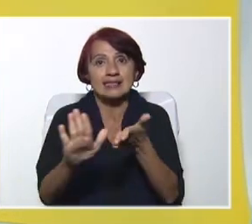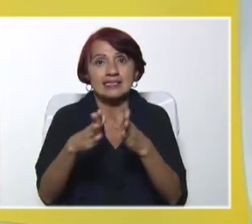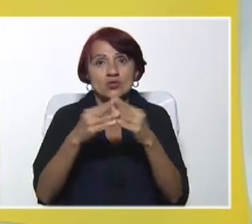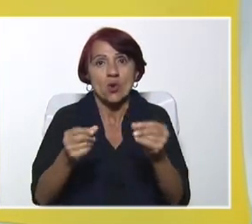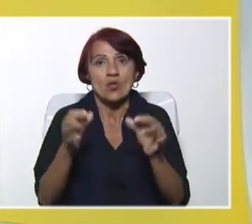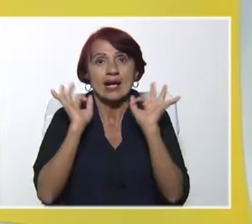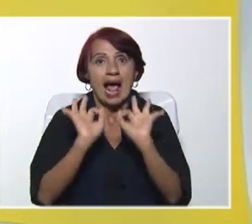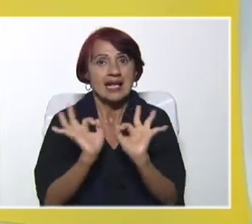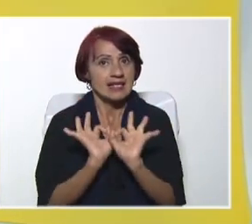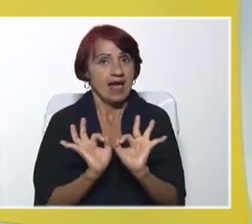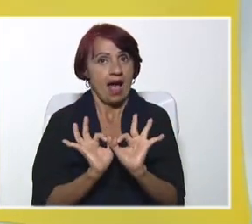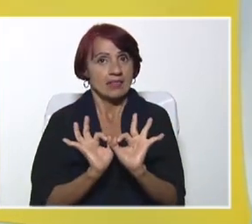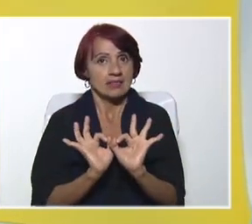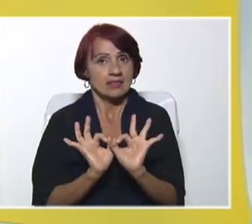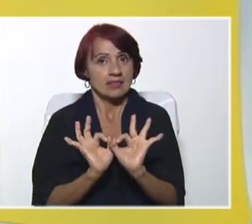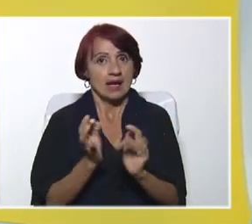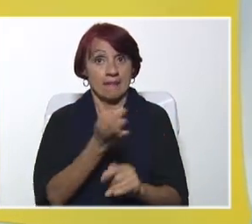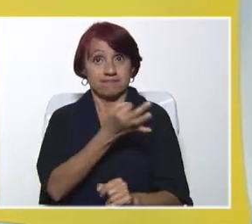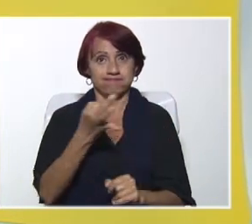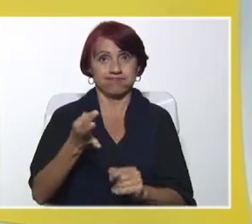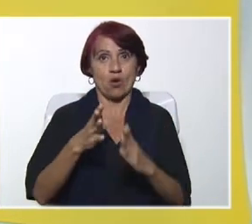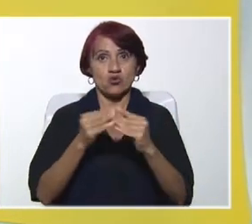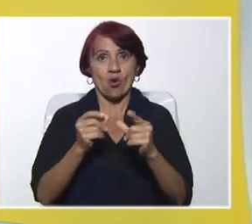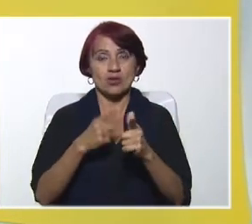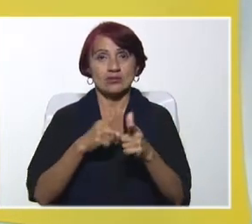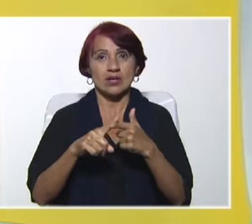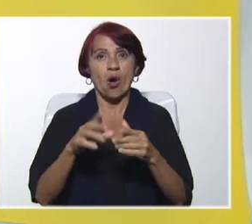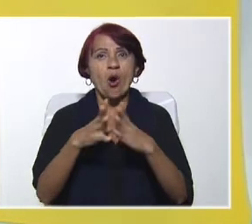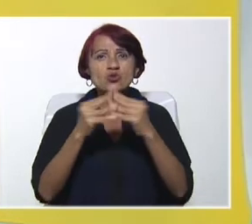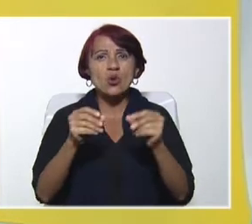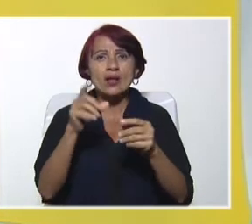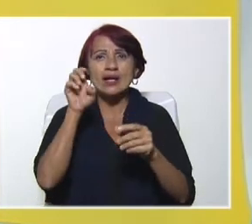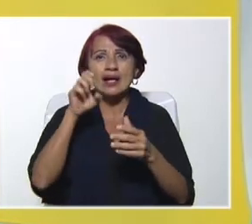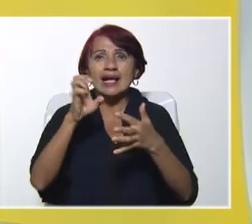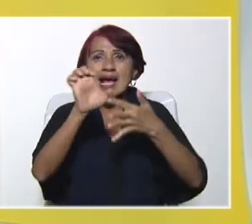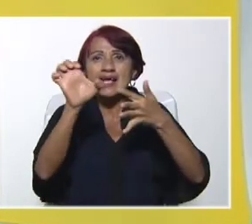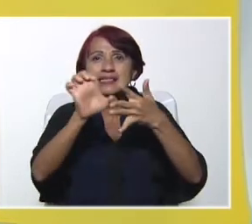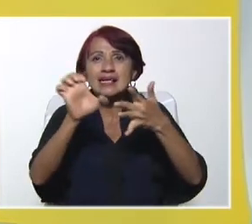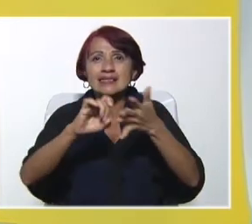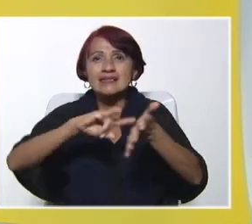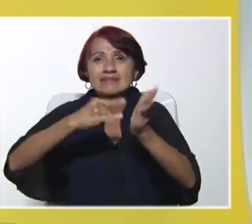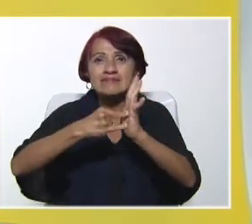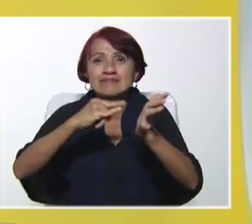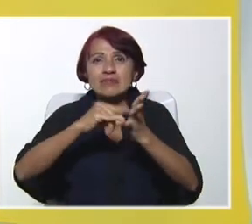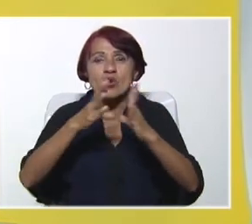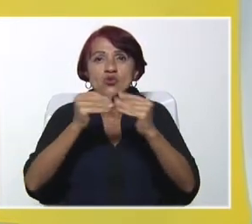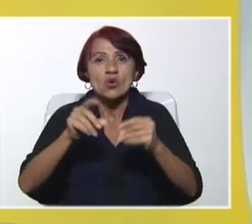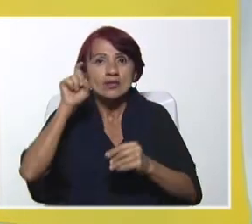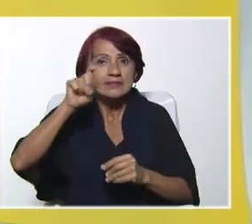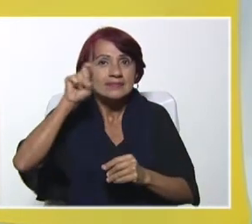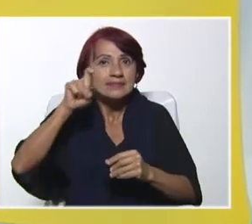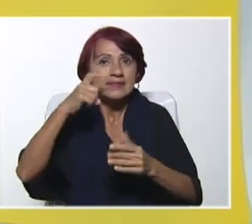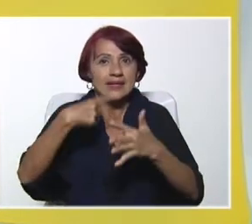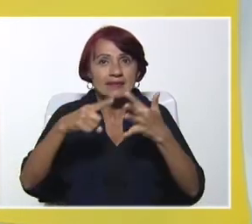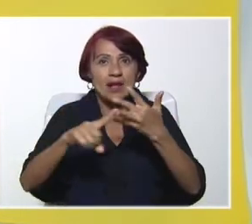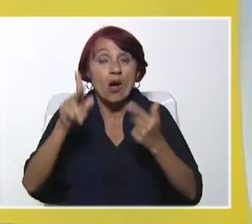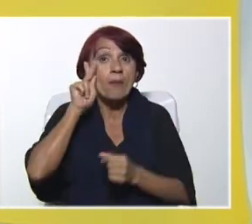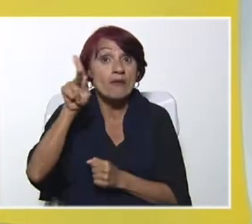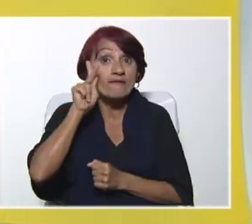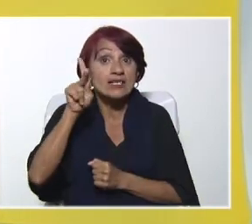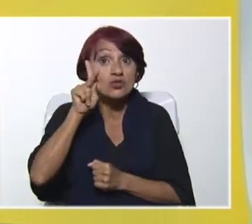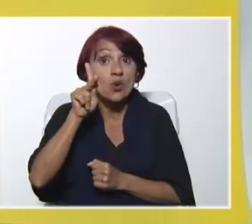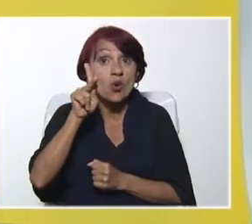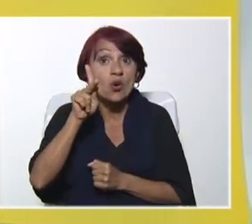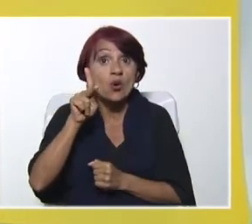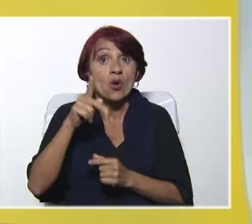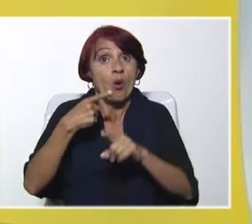calidad. Pero esa calidad también está precedida por todas las estrategias lúdicas que nos trae a continuación el profesor